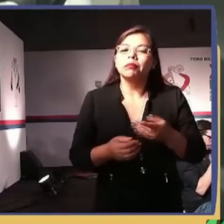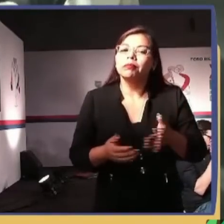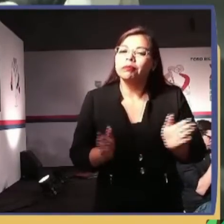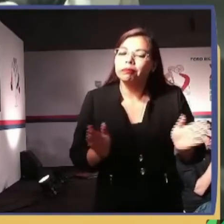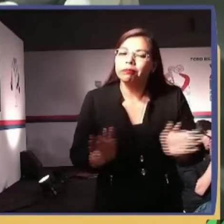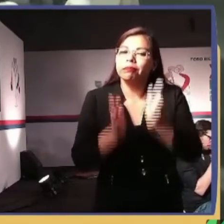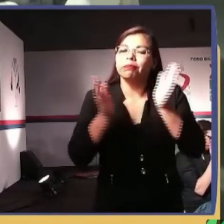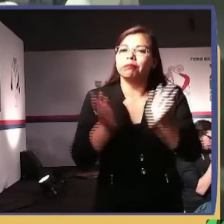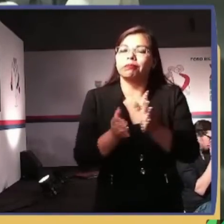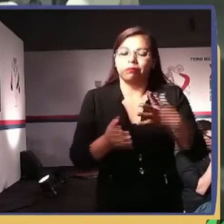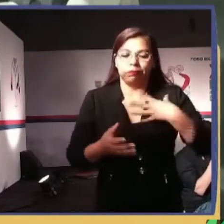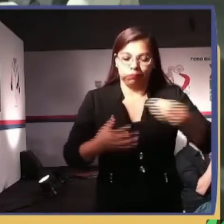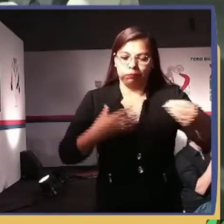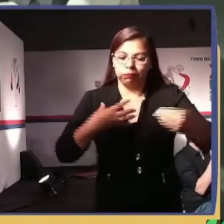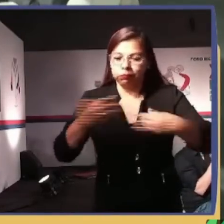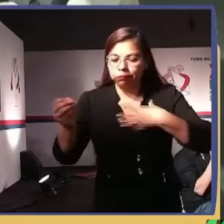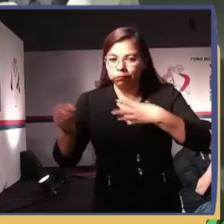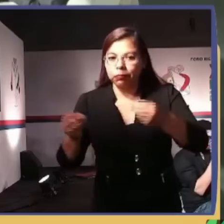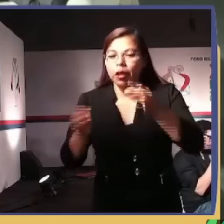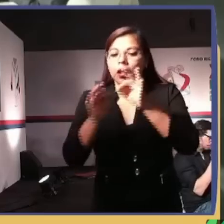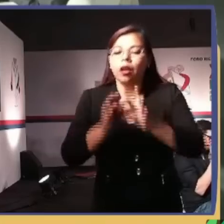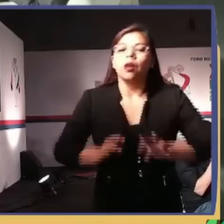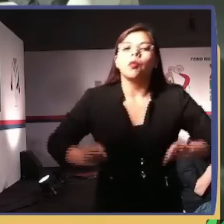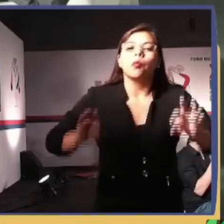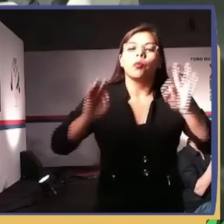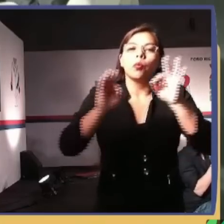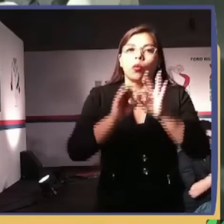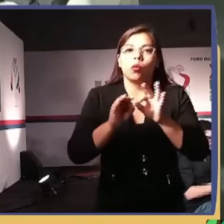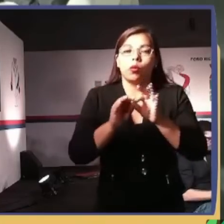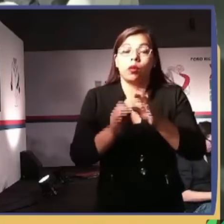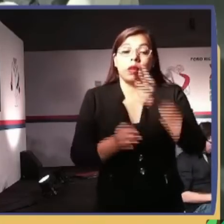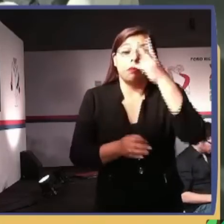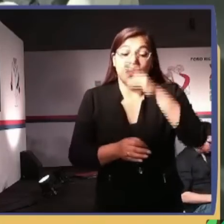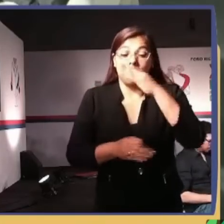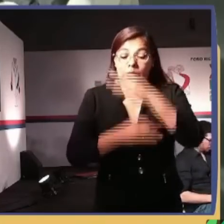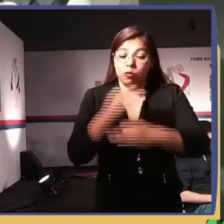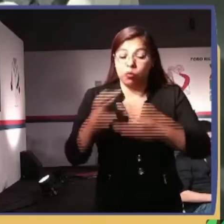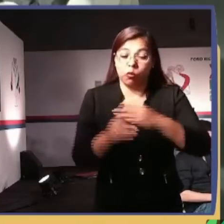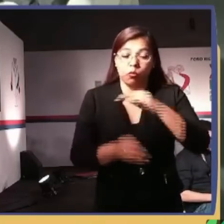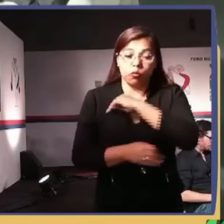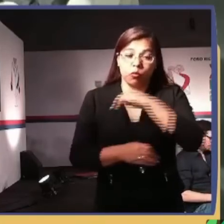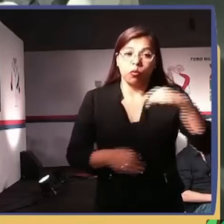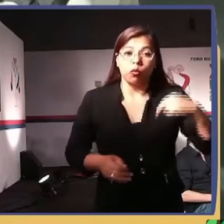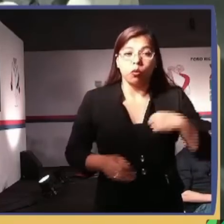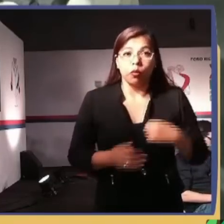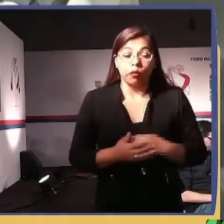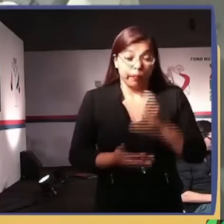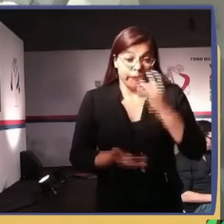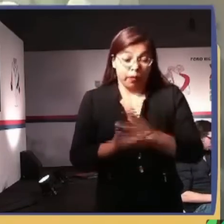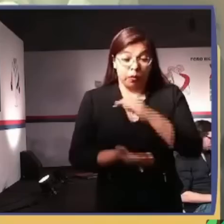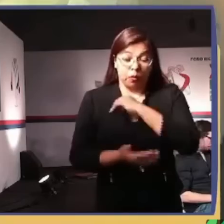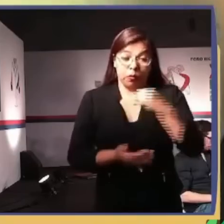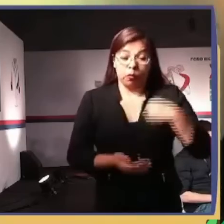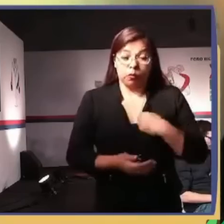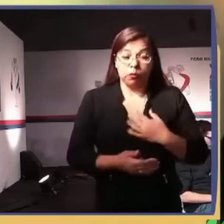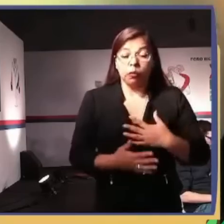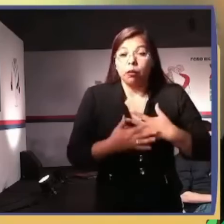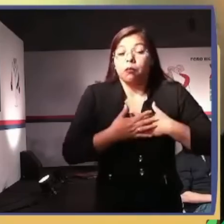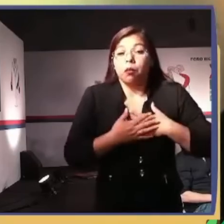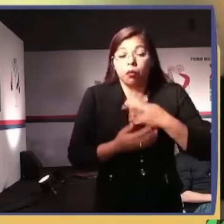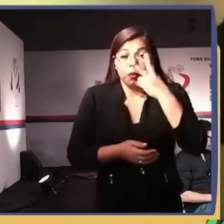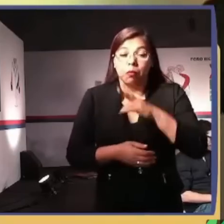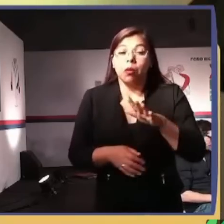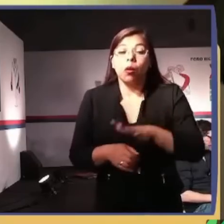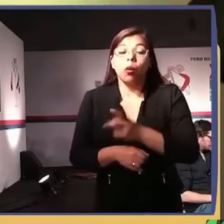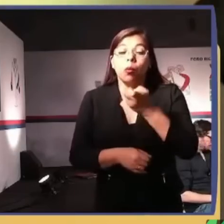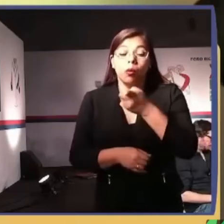impacto, la importancia de México para todos nosotros. No es que nosotros amamos a México porque México